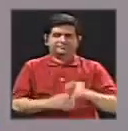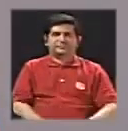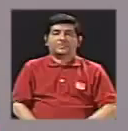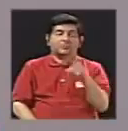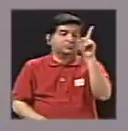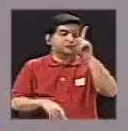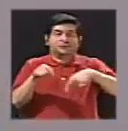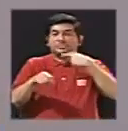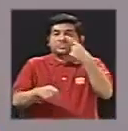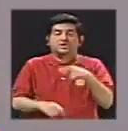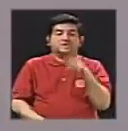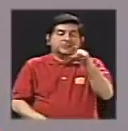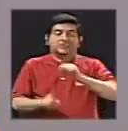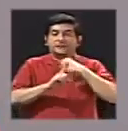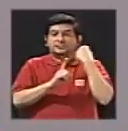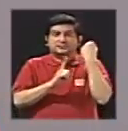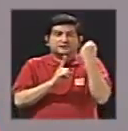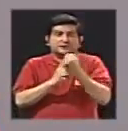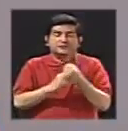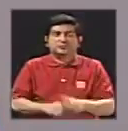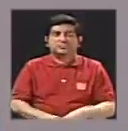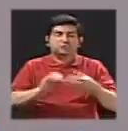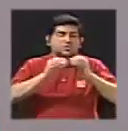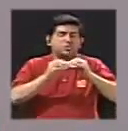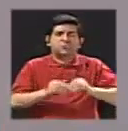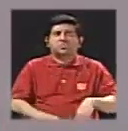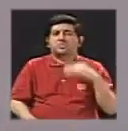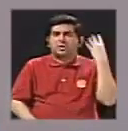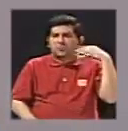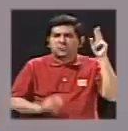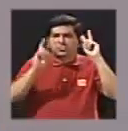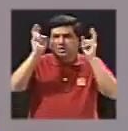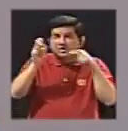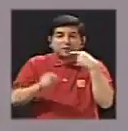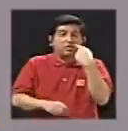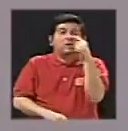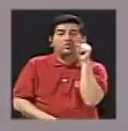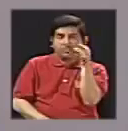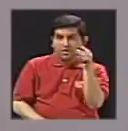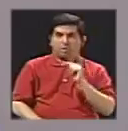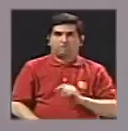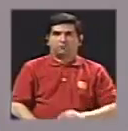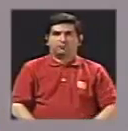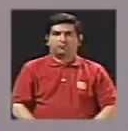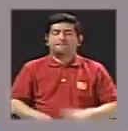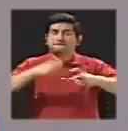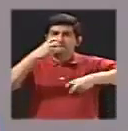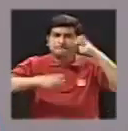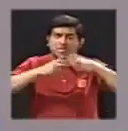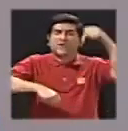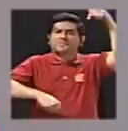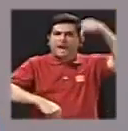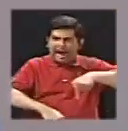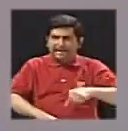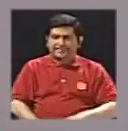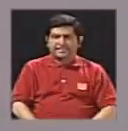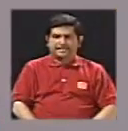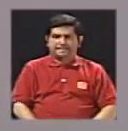usted no puede decir que esa es una suma ridícula prácticamente, como él lo afirma. Ahora, el problema es que aquí se